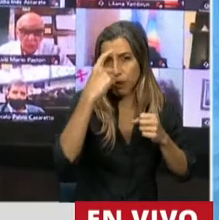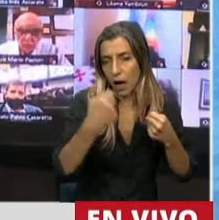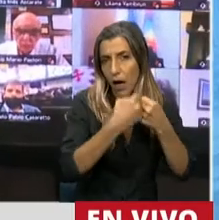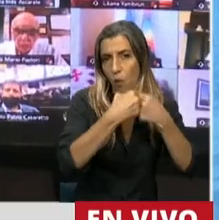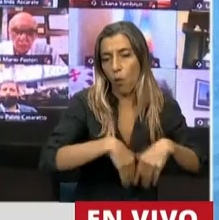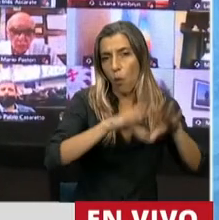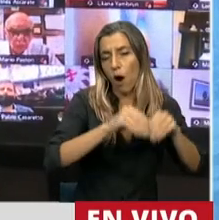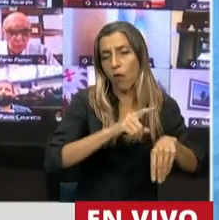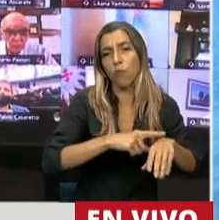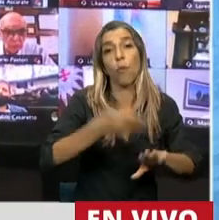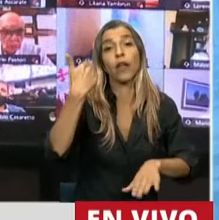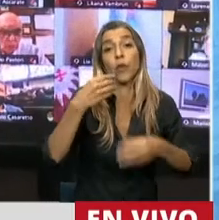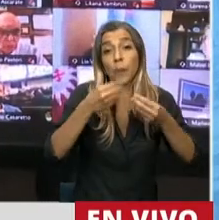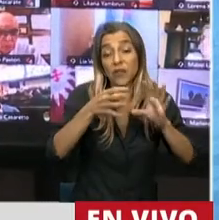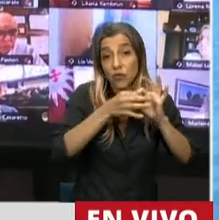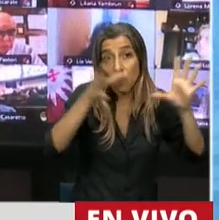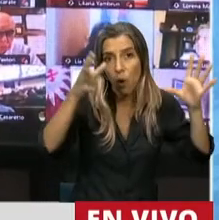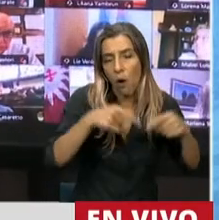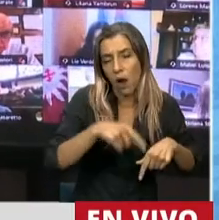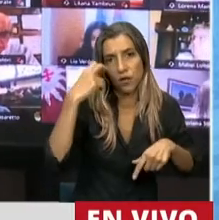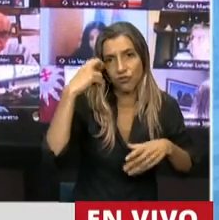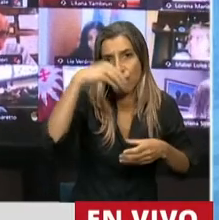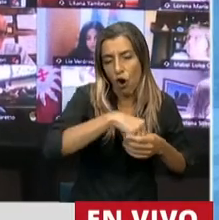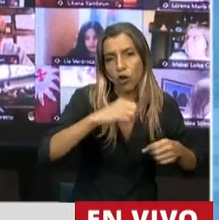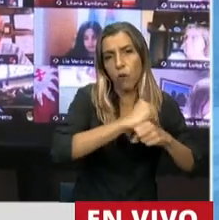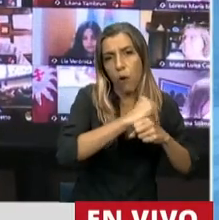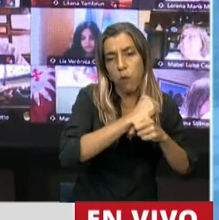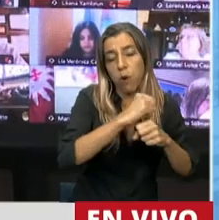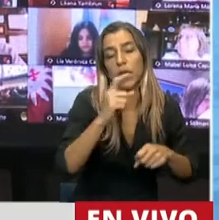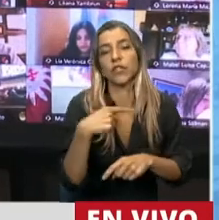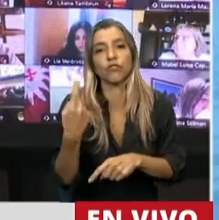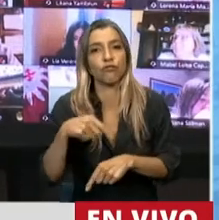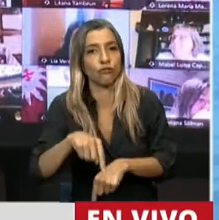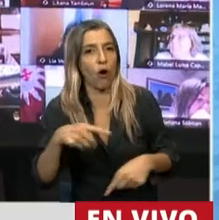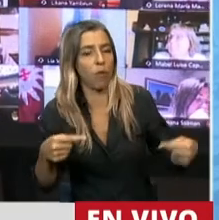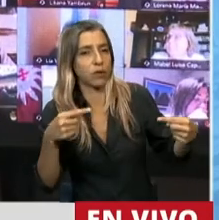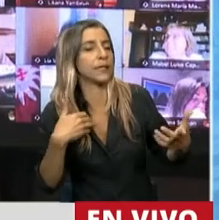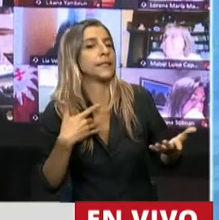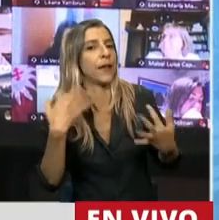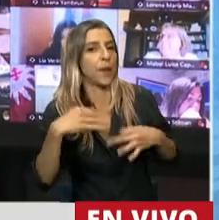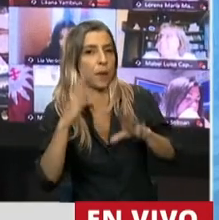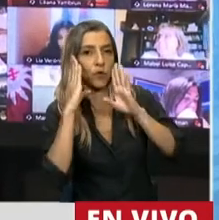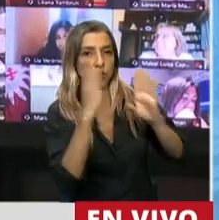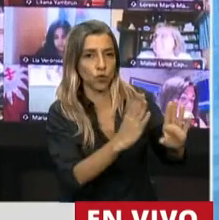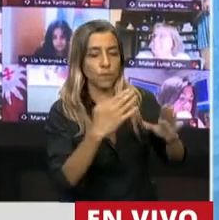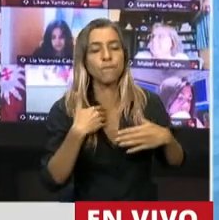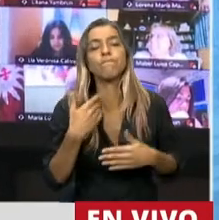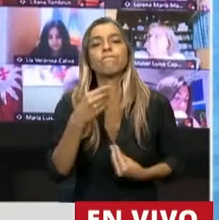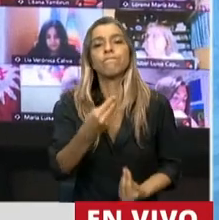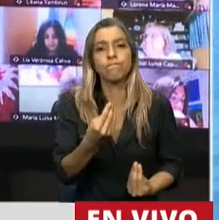de la democracia por parte de este Congreso argentino y que nosotros no podemos mirar para el costado, ¿no? Se trata